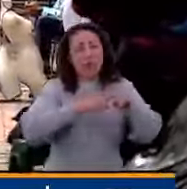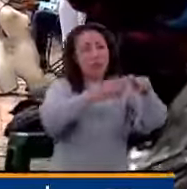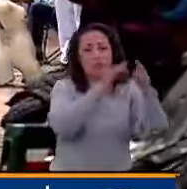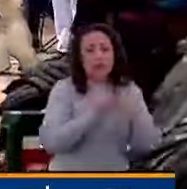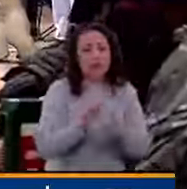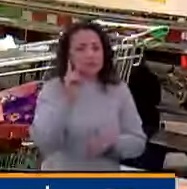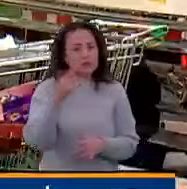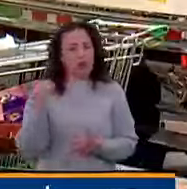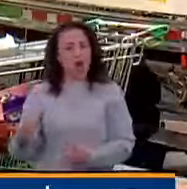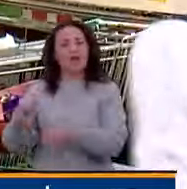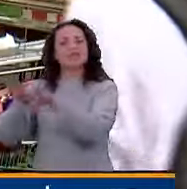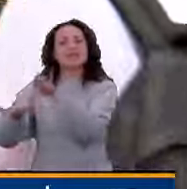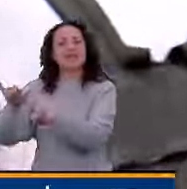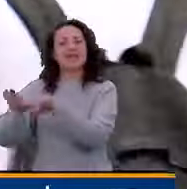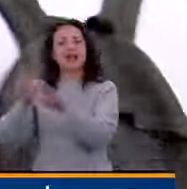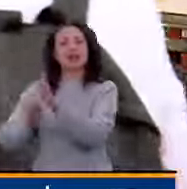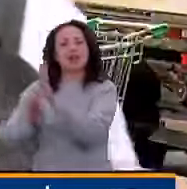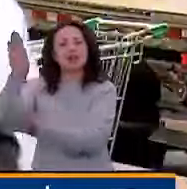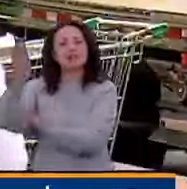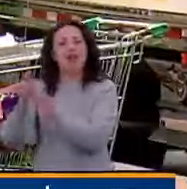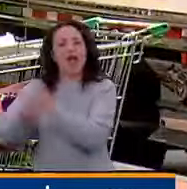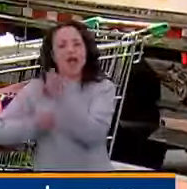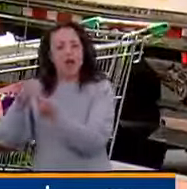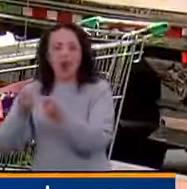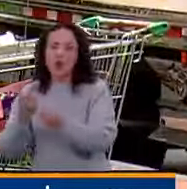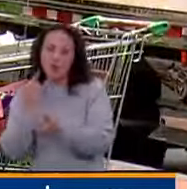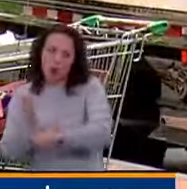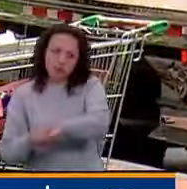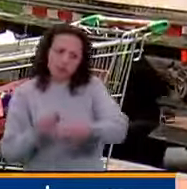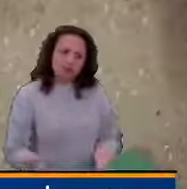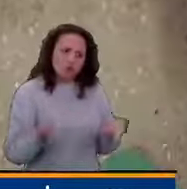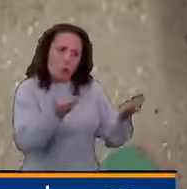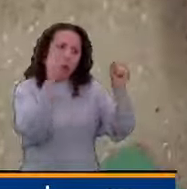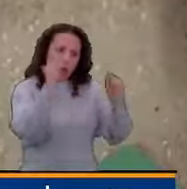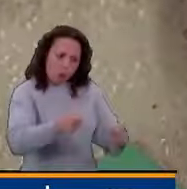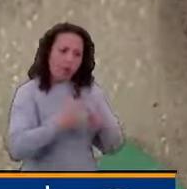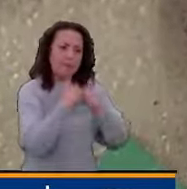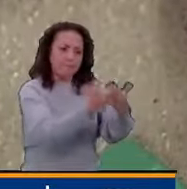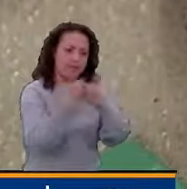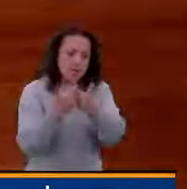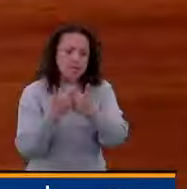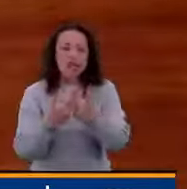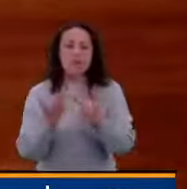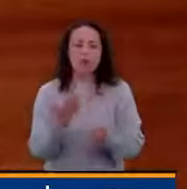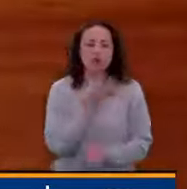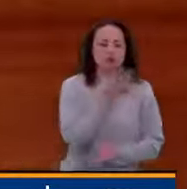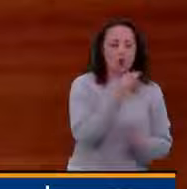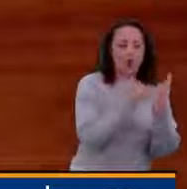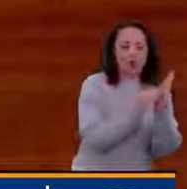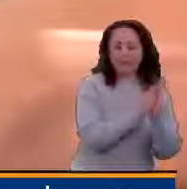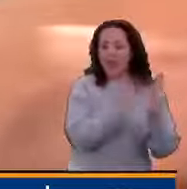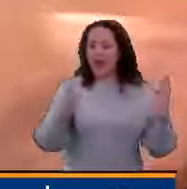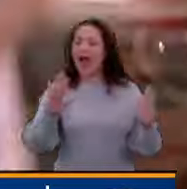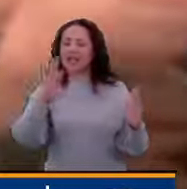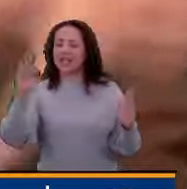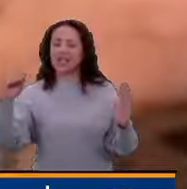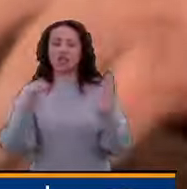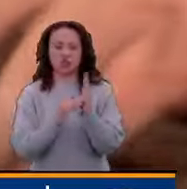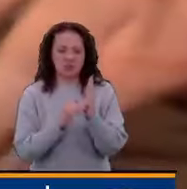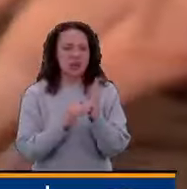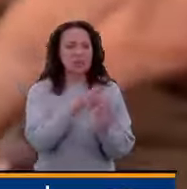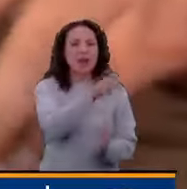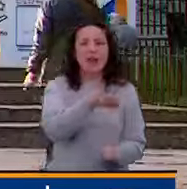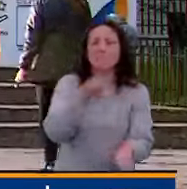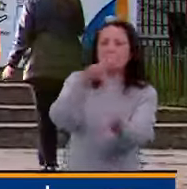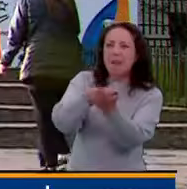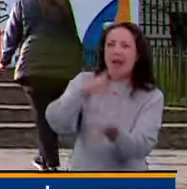una estrategia para que los bogotanos puedan acceder a préstamos que van desde los 50.000 a 500.000 pesos para cubrir deudas,